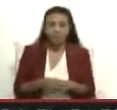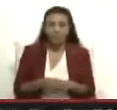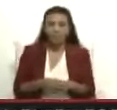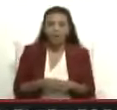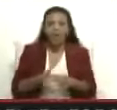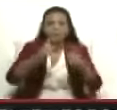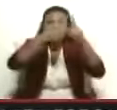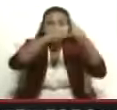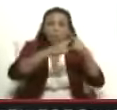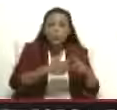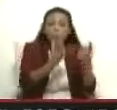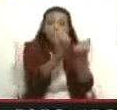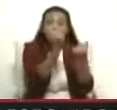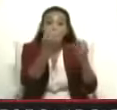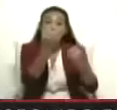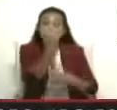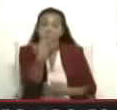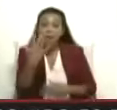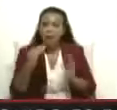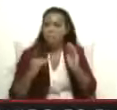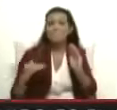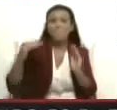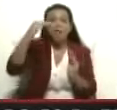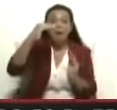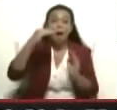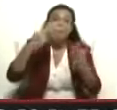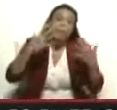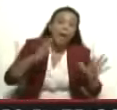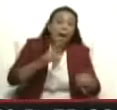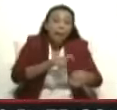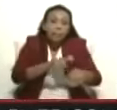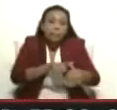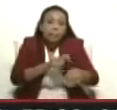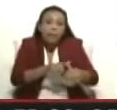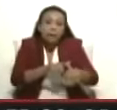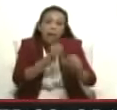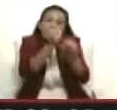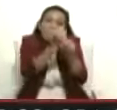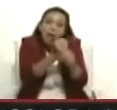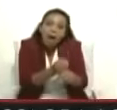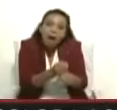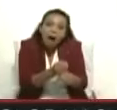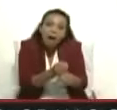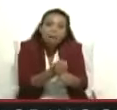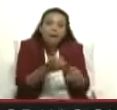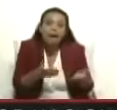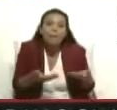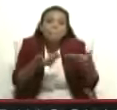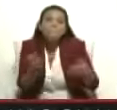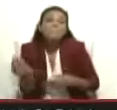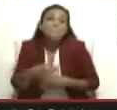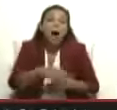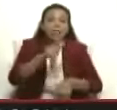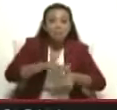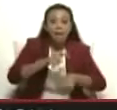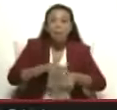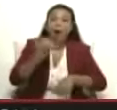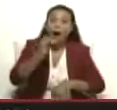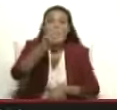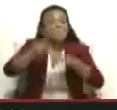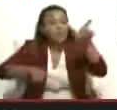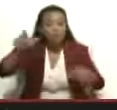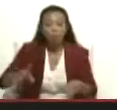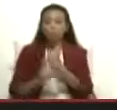Cifra que aumentará con la prórroga que se otorgó, porque aún se